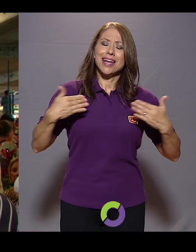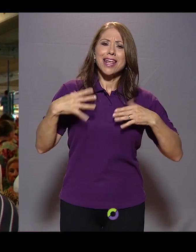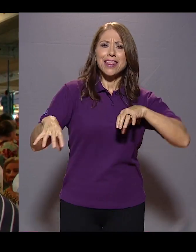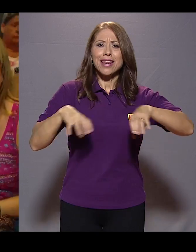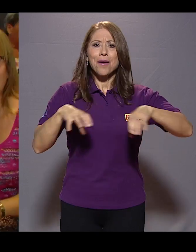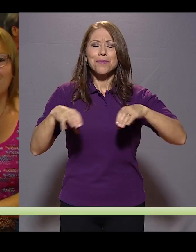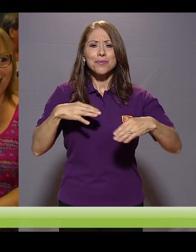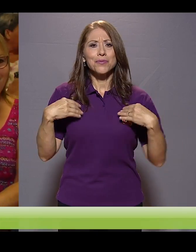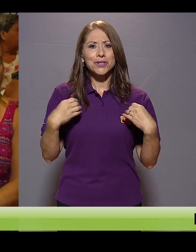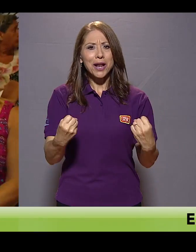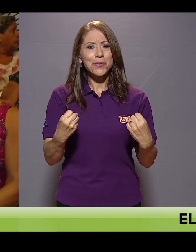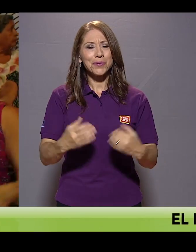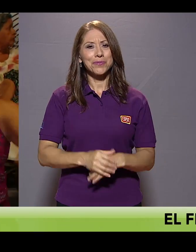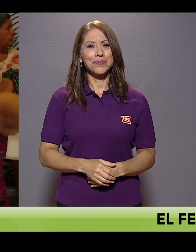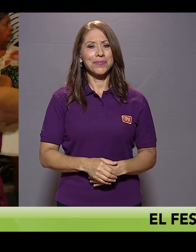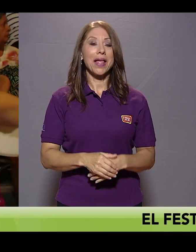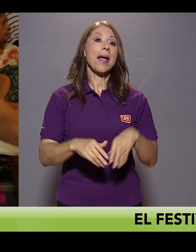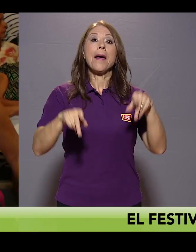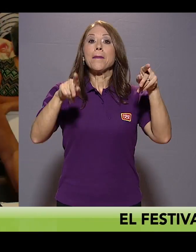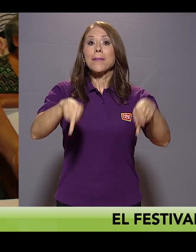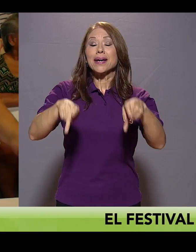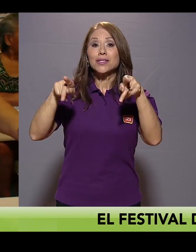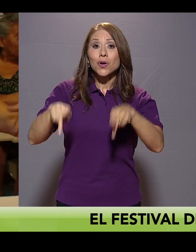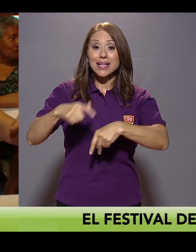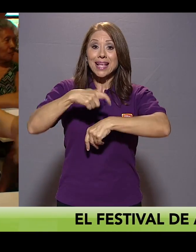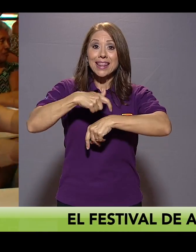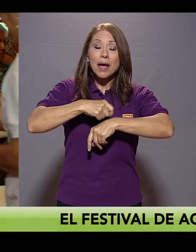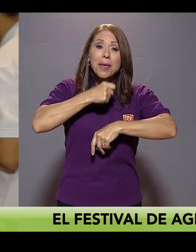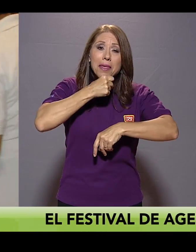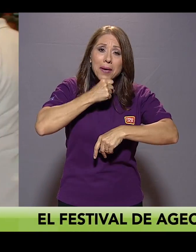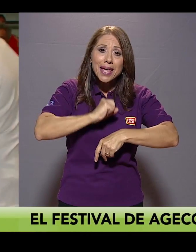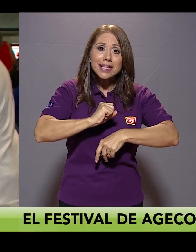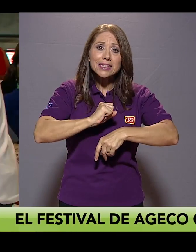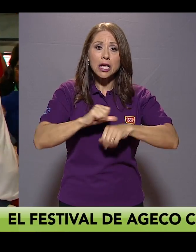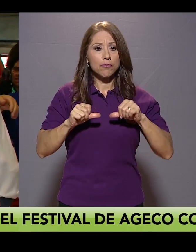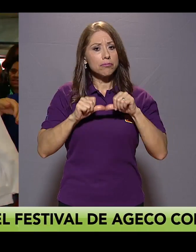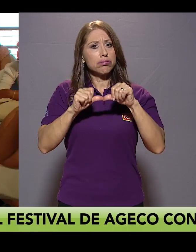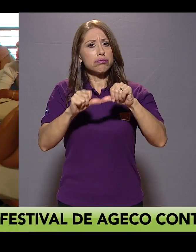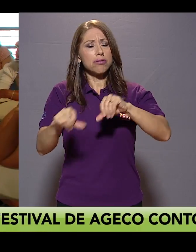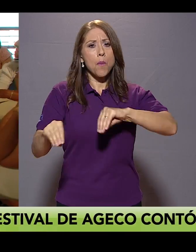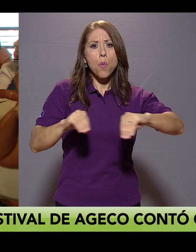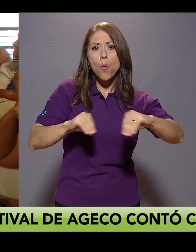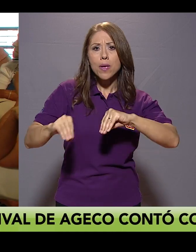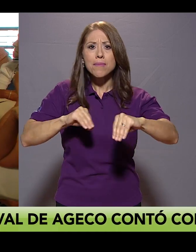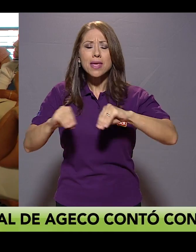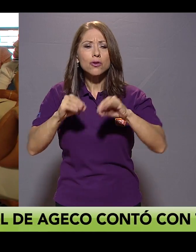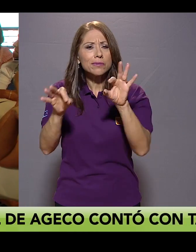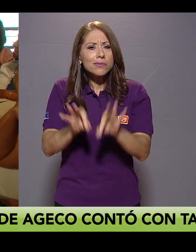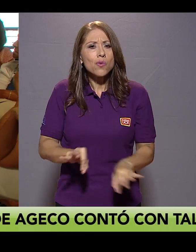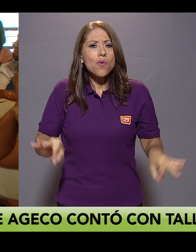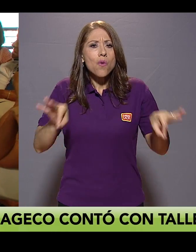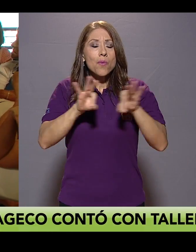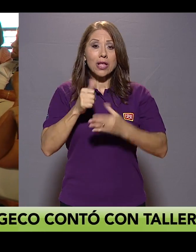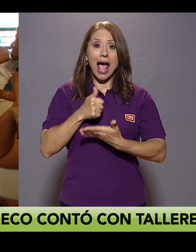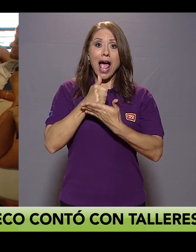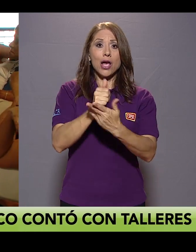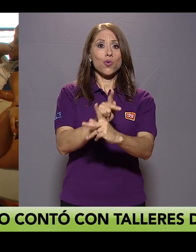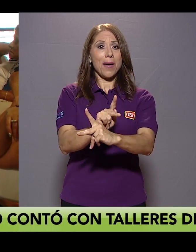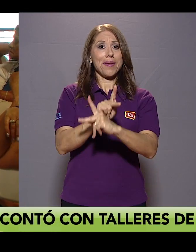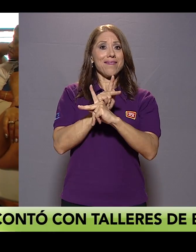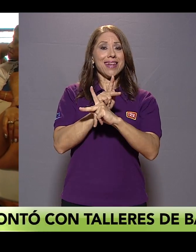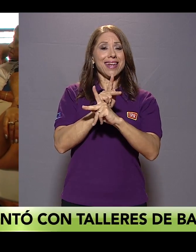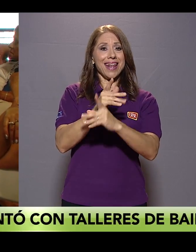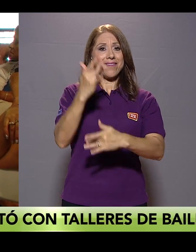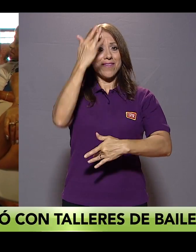dinamismo y de salud. Para las personas en etapa de vejez, mantenerse en movimiento se vuelve crucial, puesto que ayuda a